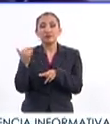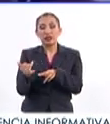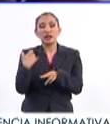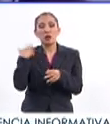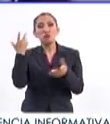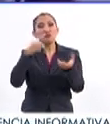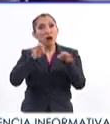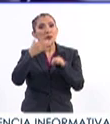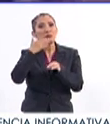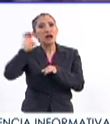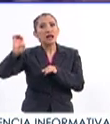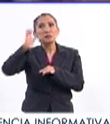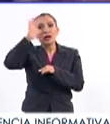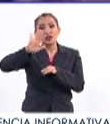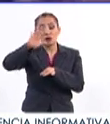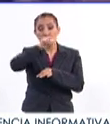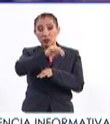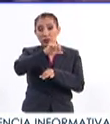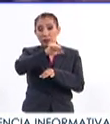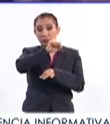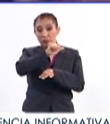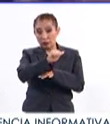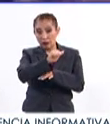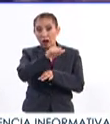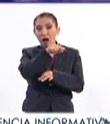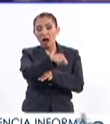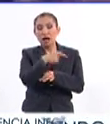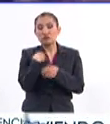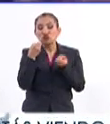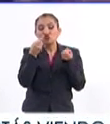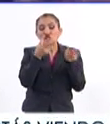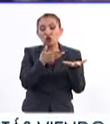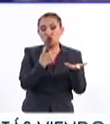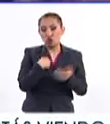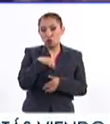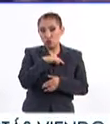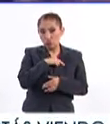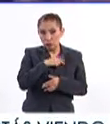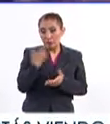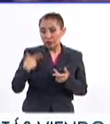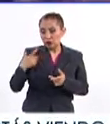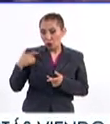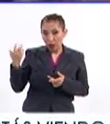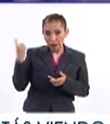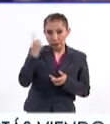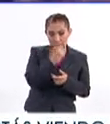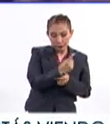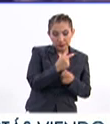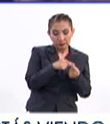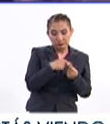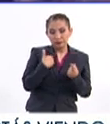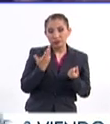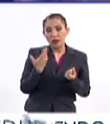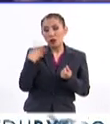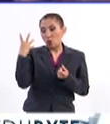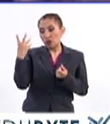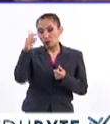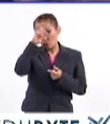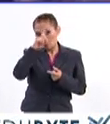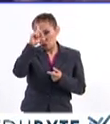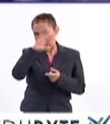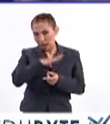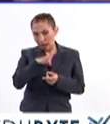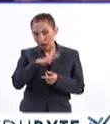esté operando en el espacio. La NASA, estamos aportando nosotros personal. Tenemos unos 4